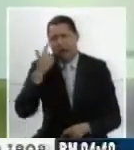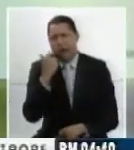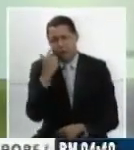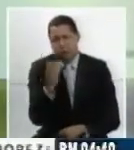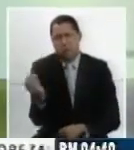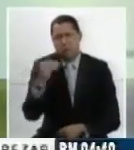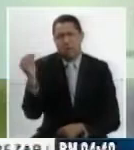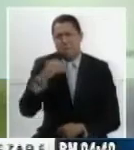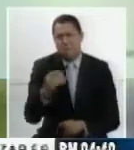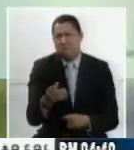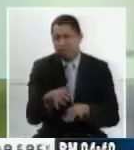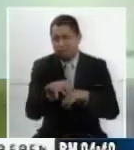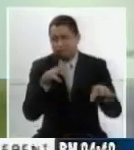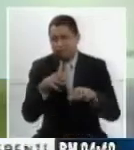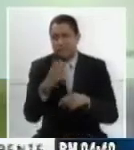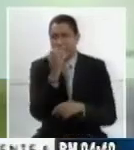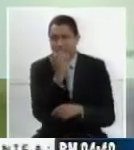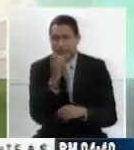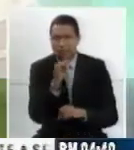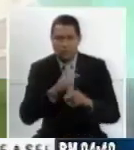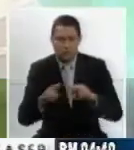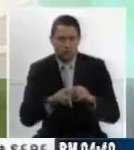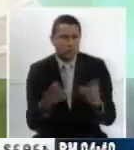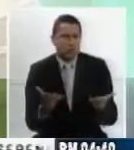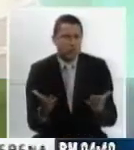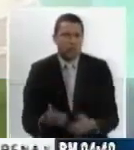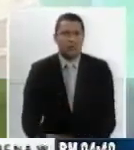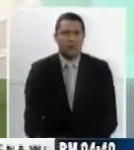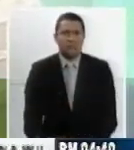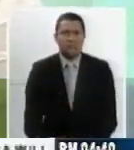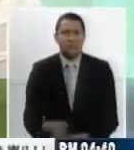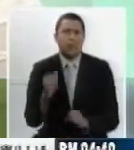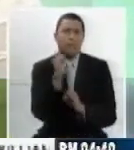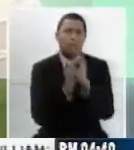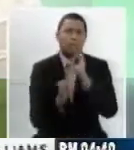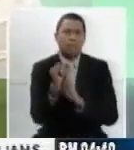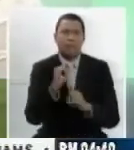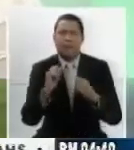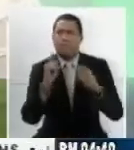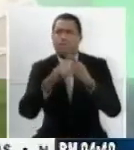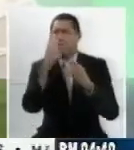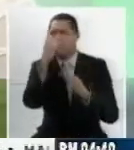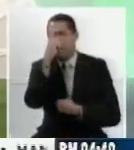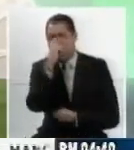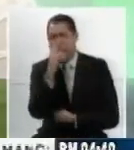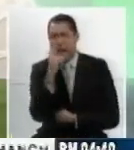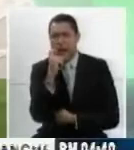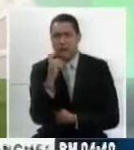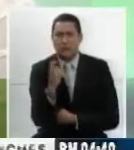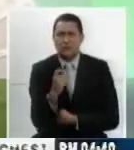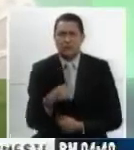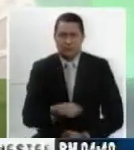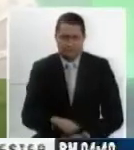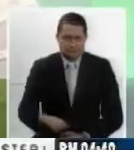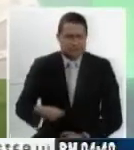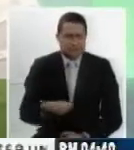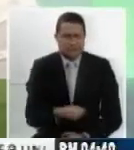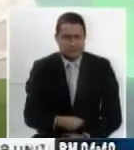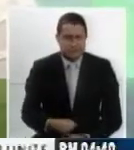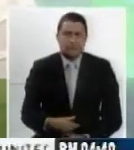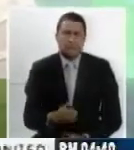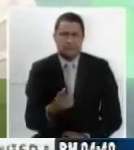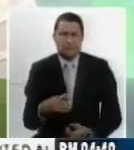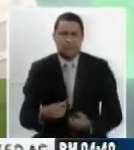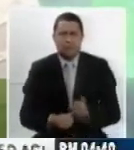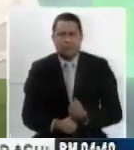y cómo afectaría esto el desempeño de nuestros niños? En nuestros niños, probablemente en el primer año de edad, la más común son las gastrointestinales, lo que te comentaba